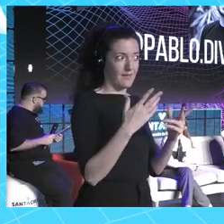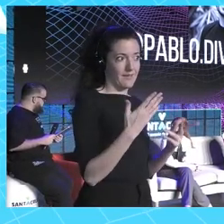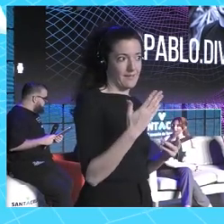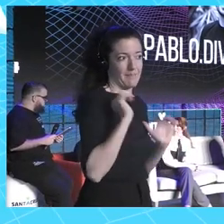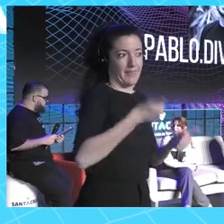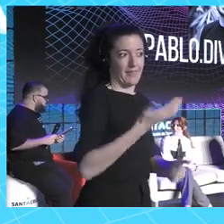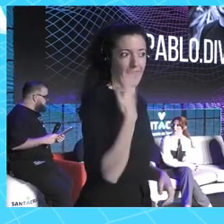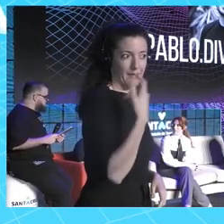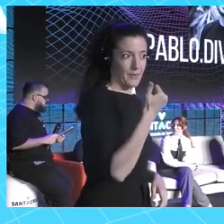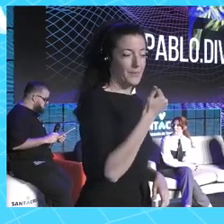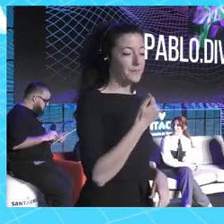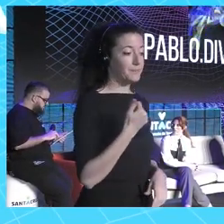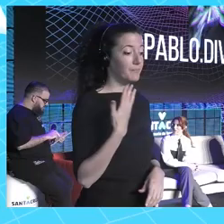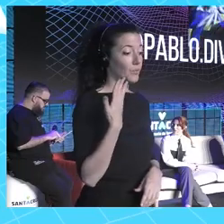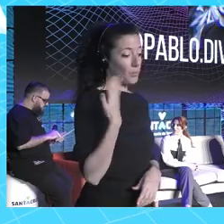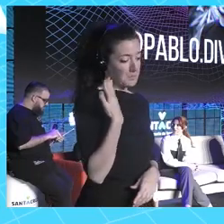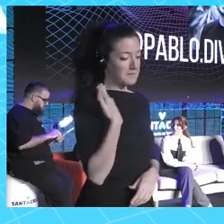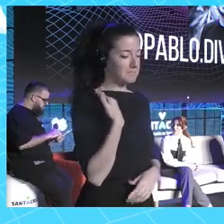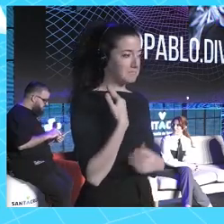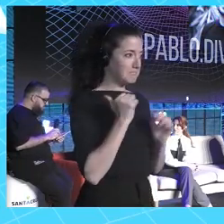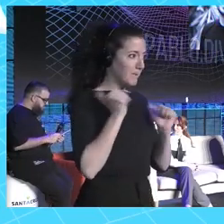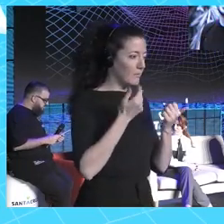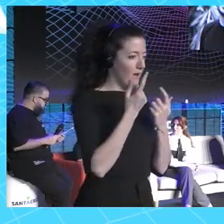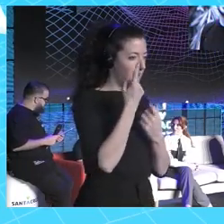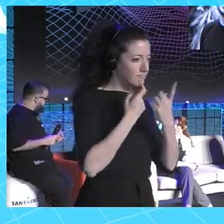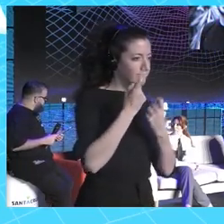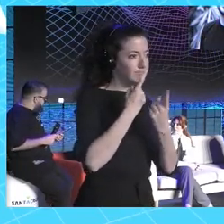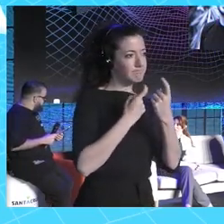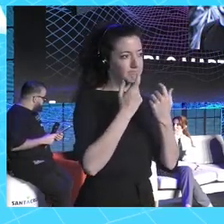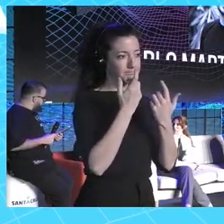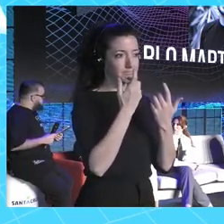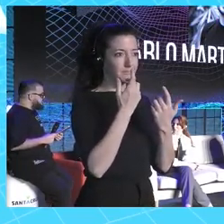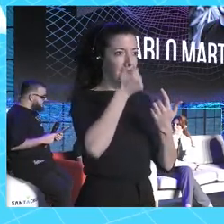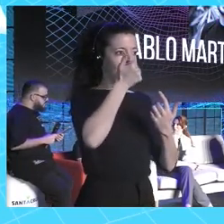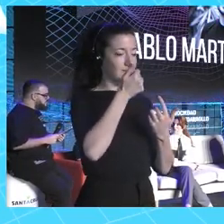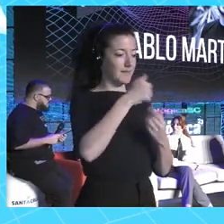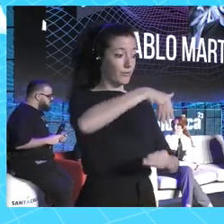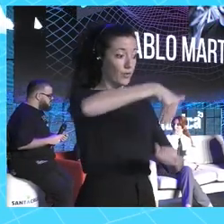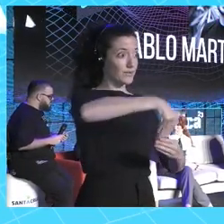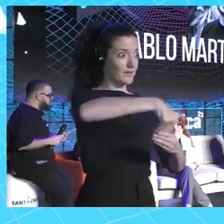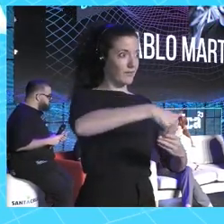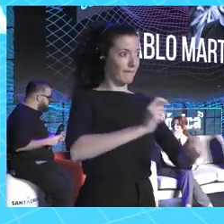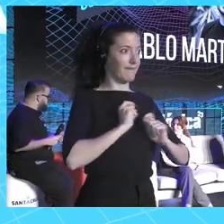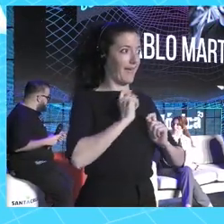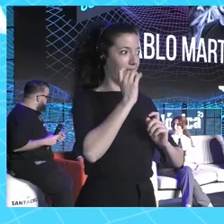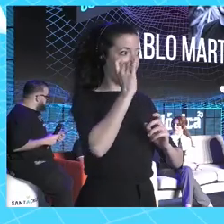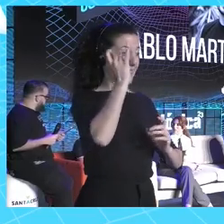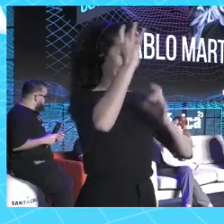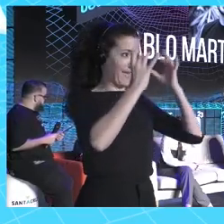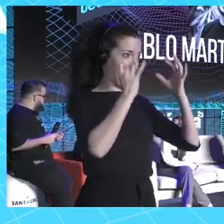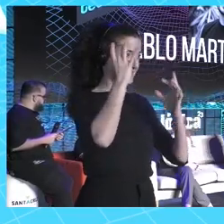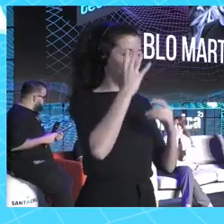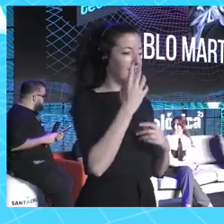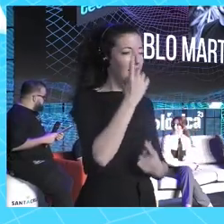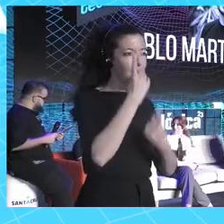lo he empezado a estudiar o informarme sobre todo para ideas de contenido Pues porque a veces si haces un contenido como